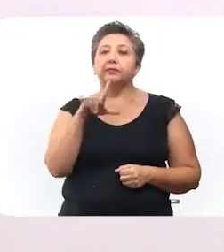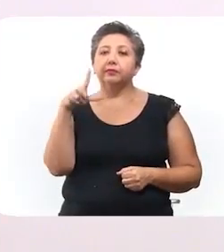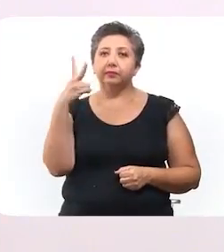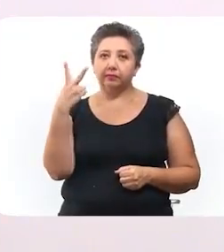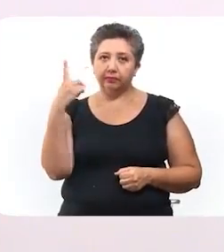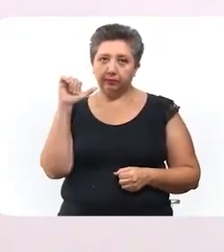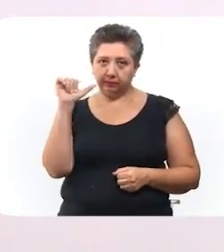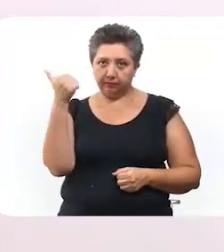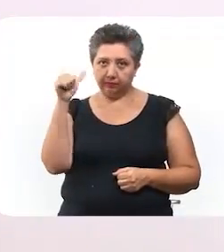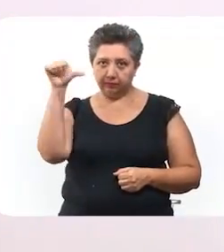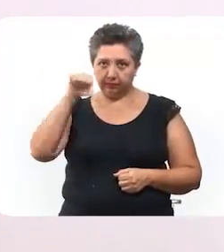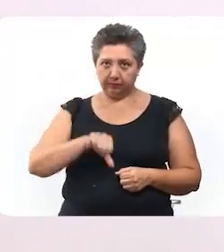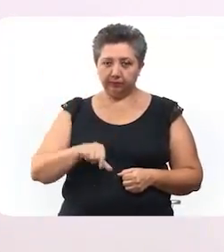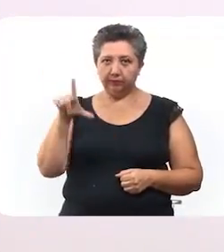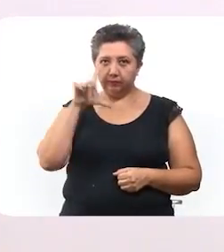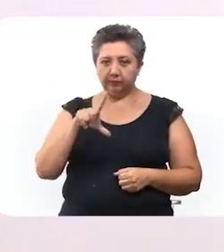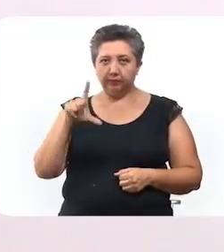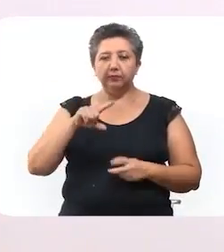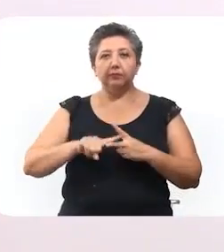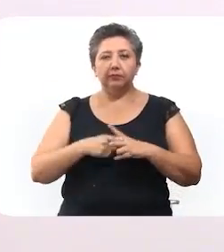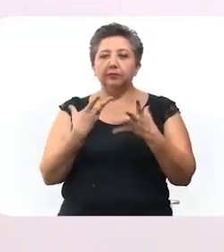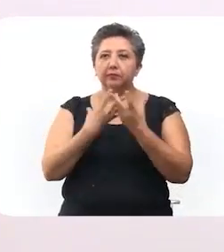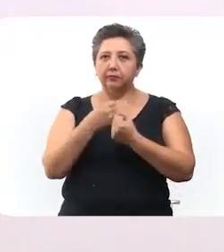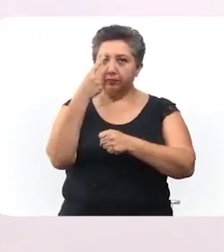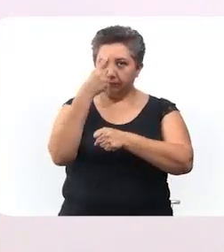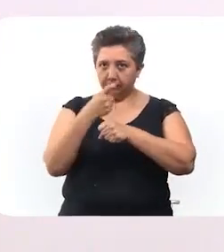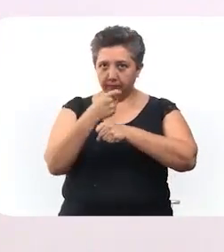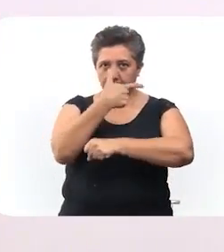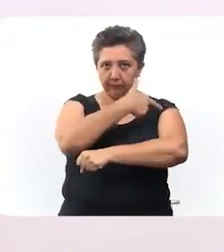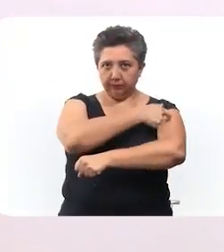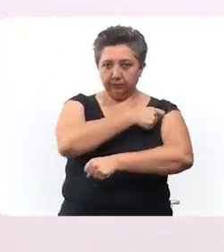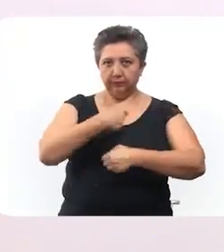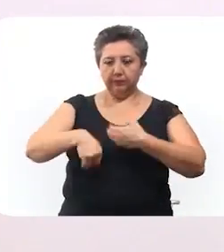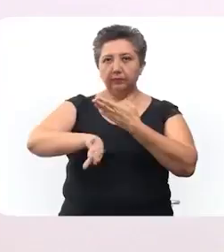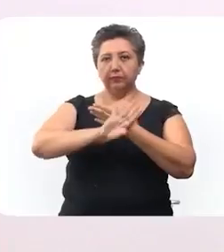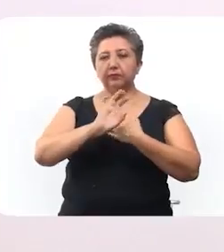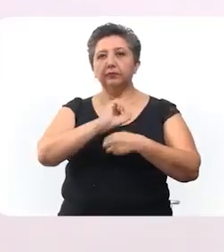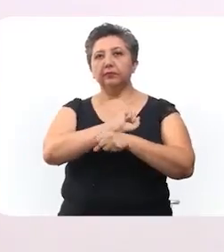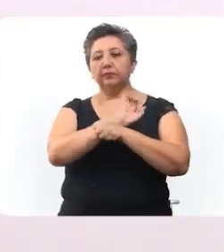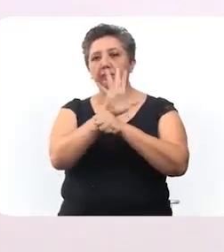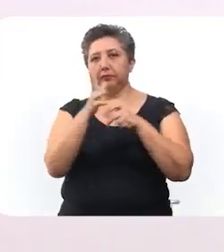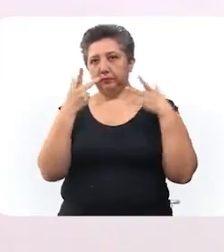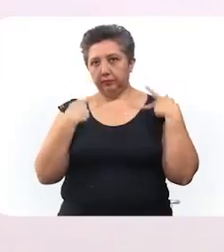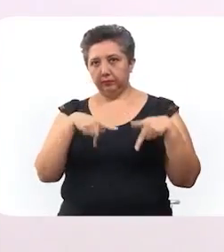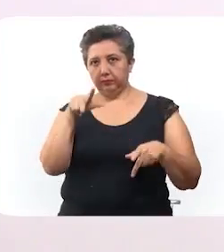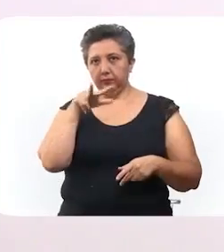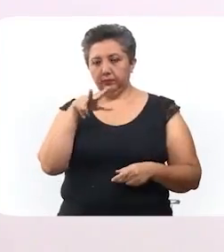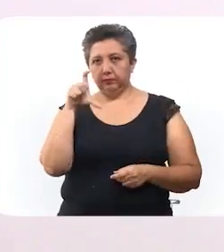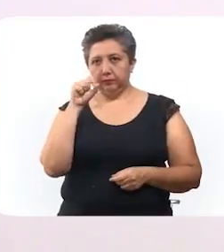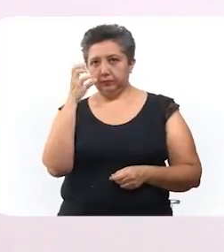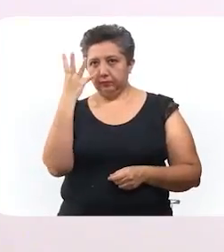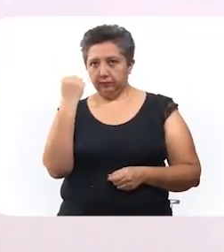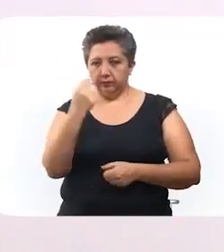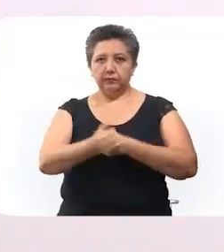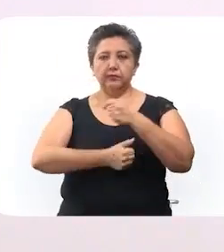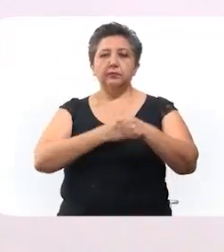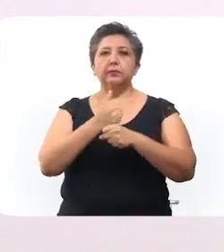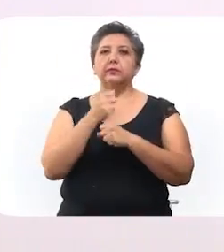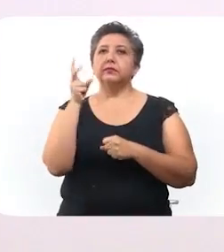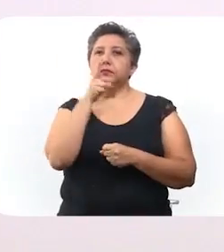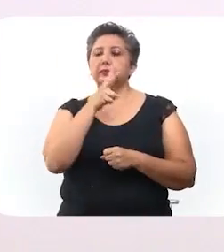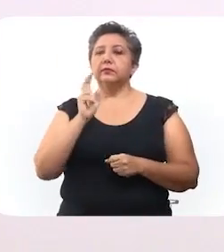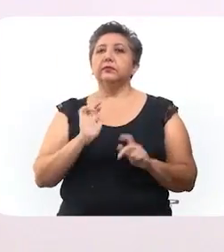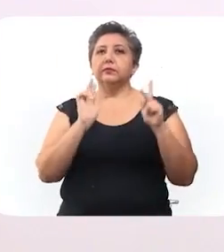2 de agosto. Hoy, lunes 2, iniciamos la aplicación de la primera dosis de la vacuna contra el coronavirus para personas de 18 a 29 años en